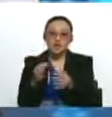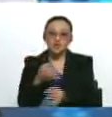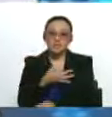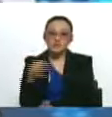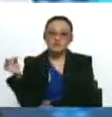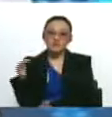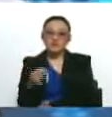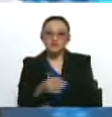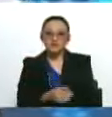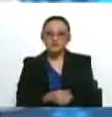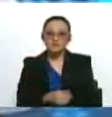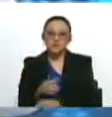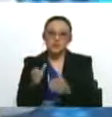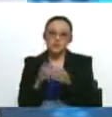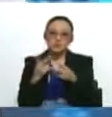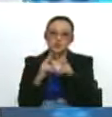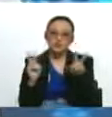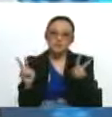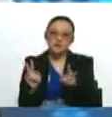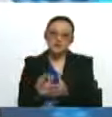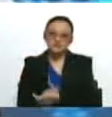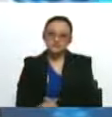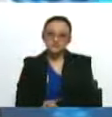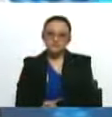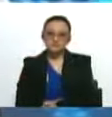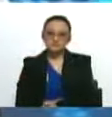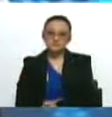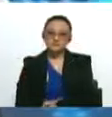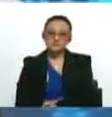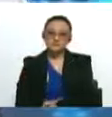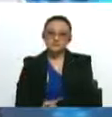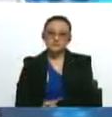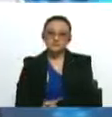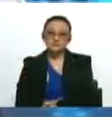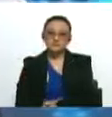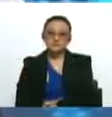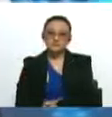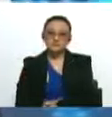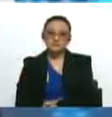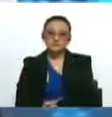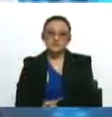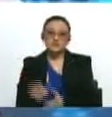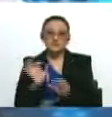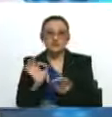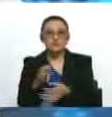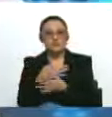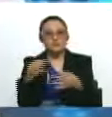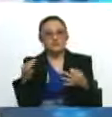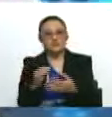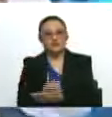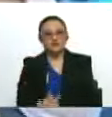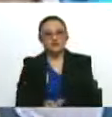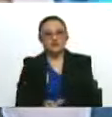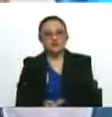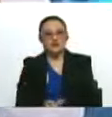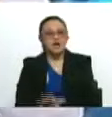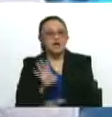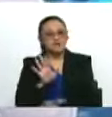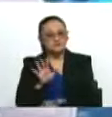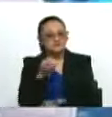perfecta con los cuadrantes de paz, compañero Remigio Ceballos. De manera perfecta. Eso va a ser